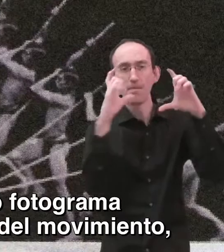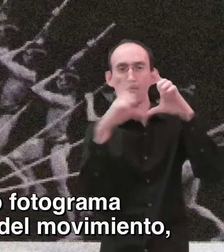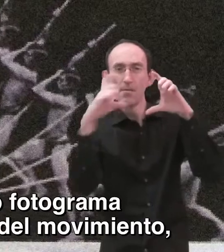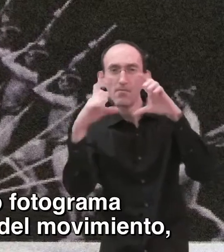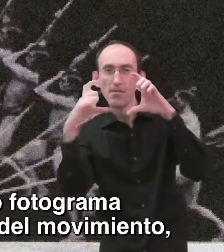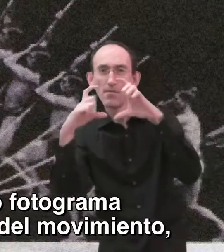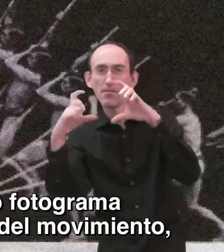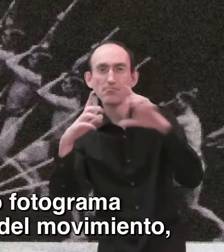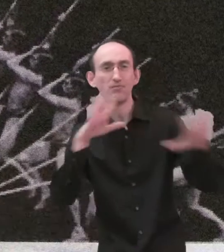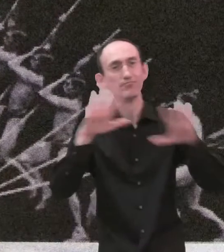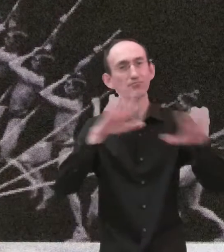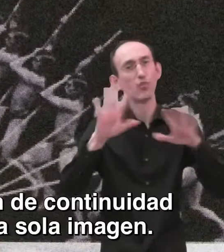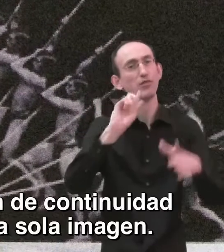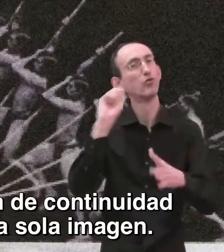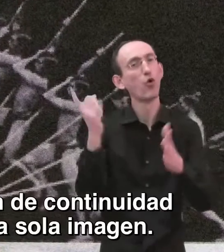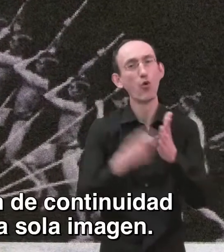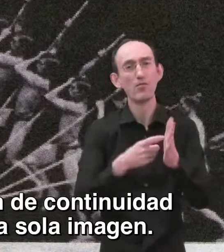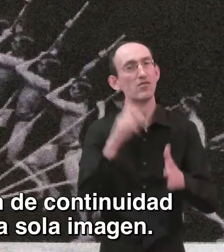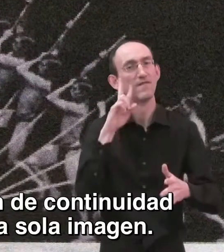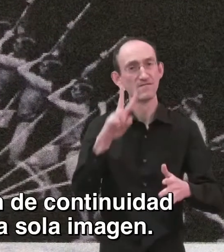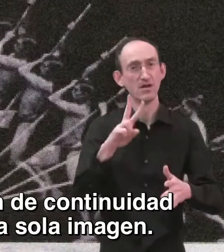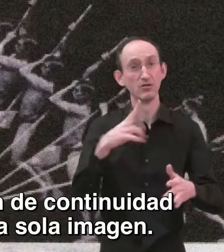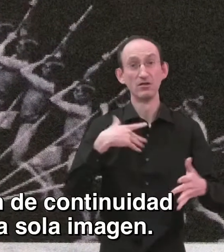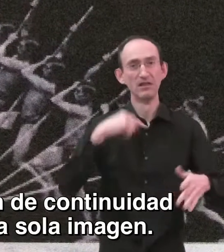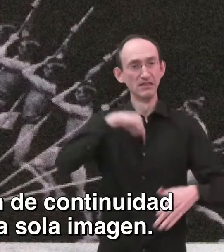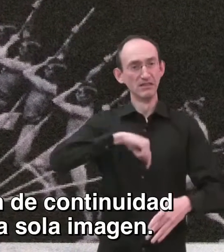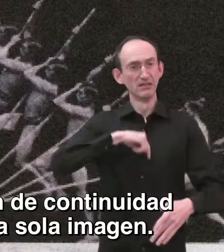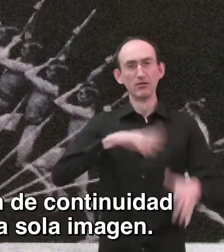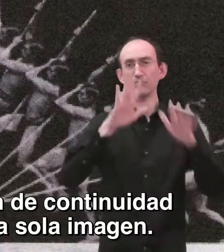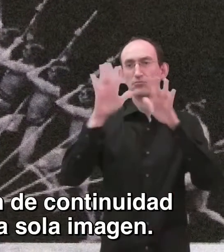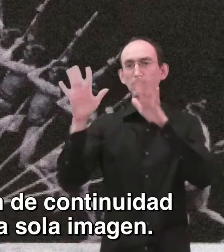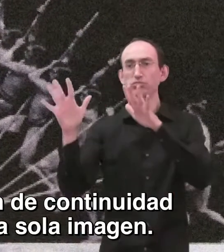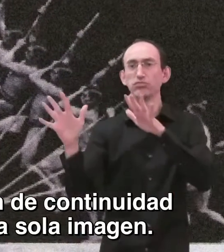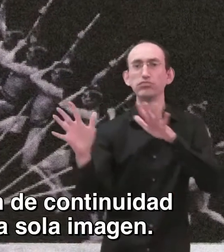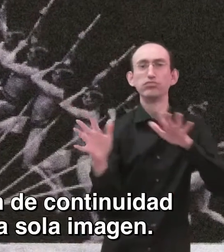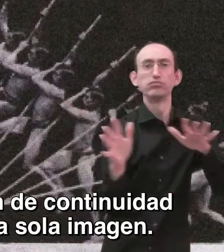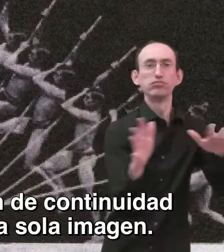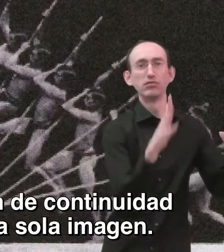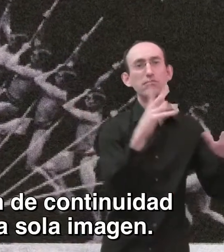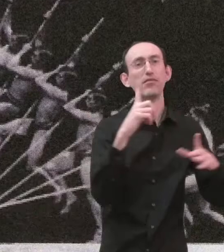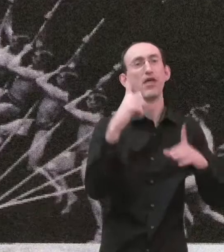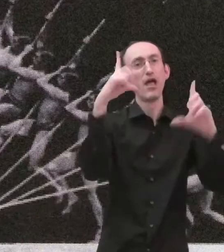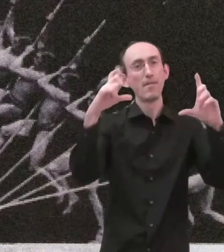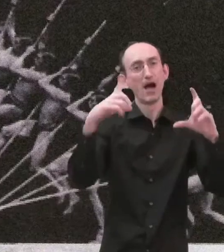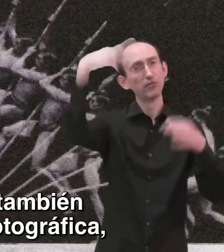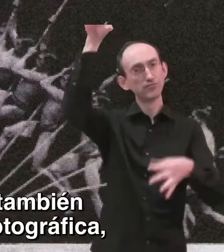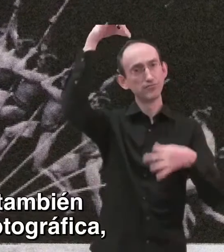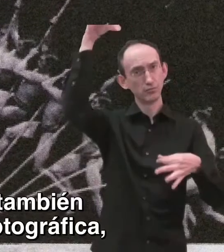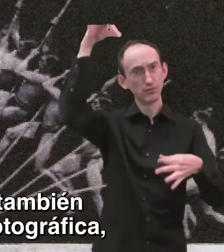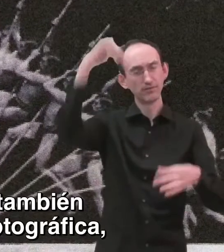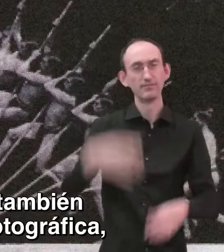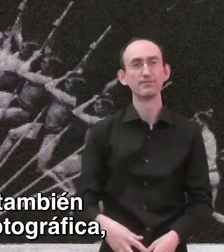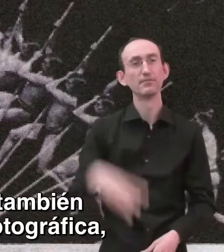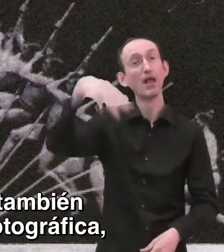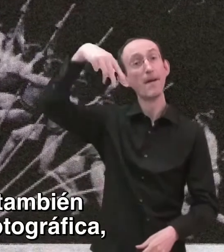secuencia completa del movimiento, con lo que la sensación de continuidad se evidenciaba en una sola imagen.